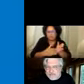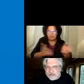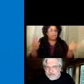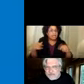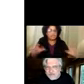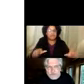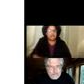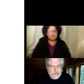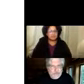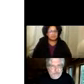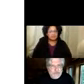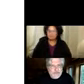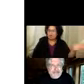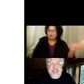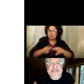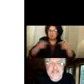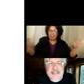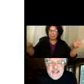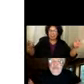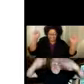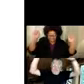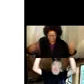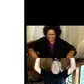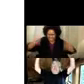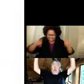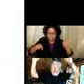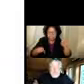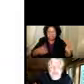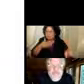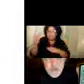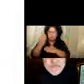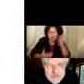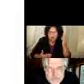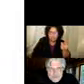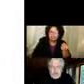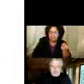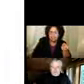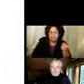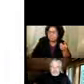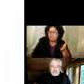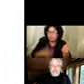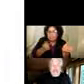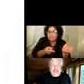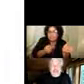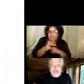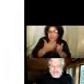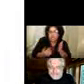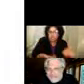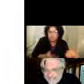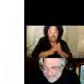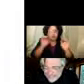.org. Pero veamos la próxima página, por favor. Es la mejor parte aquí de la presentación.